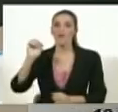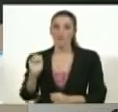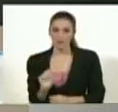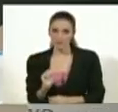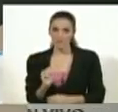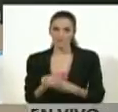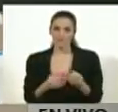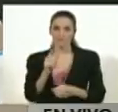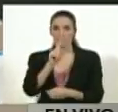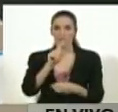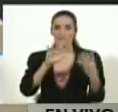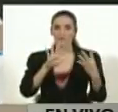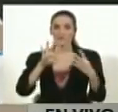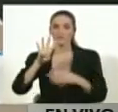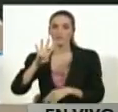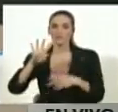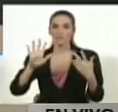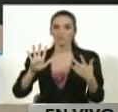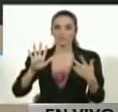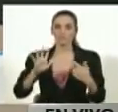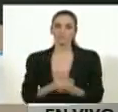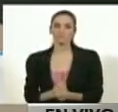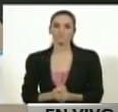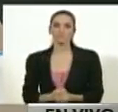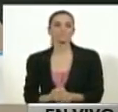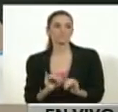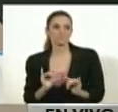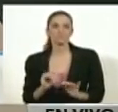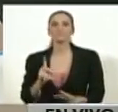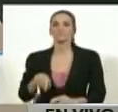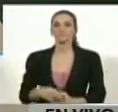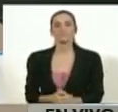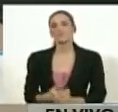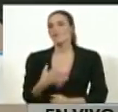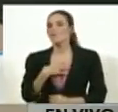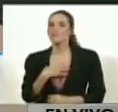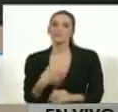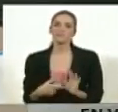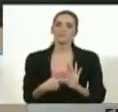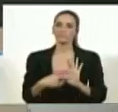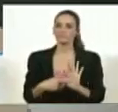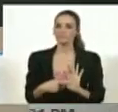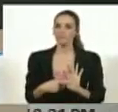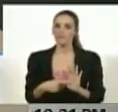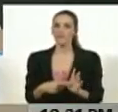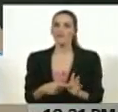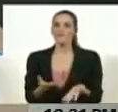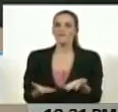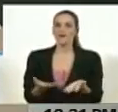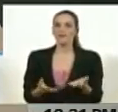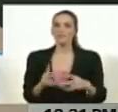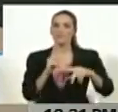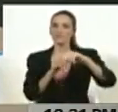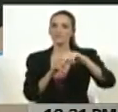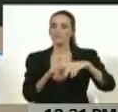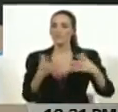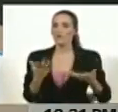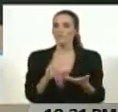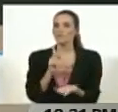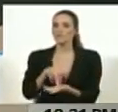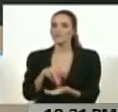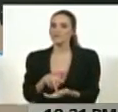creada en 1948 y desde entonces no ha podido Mostrar un balance positivo de Cuál ha sido su